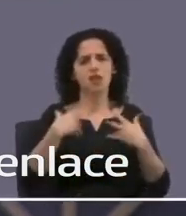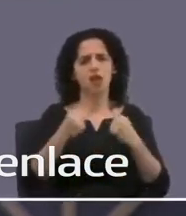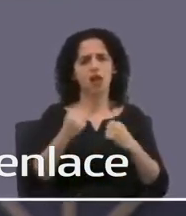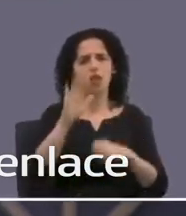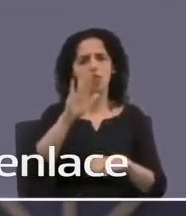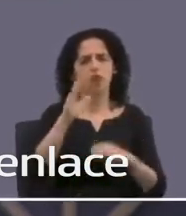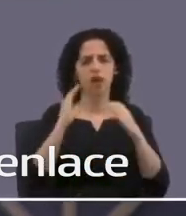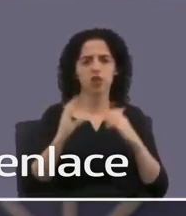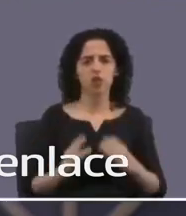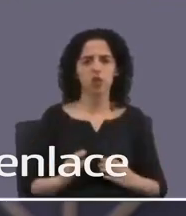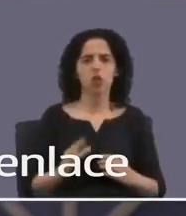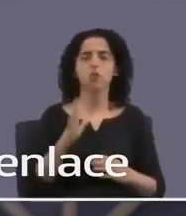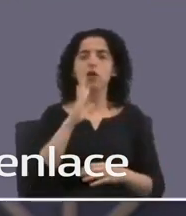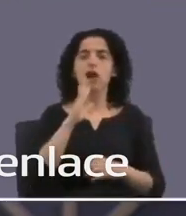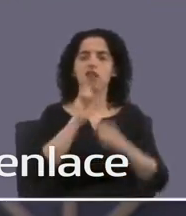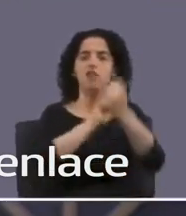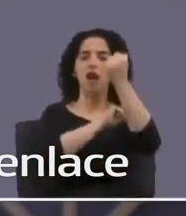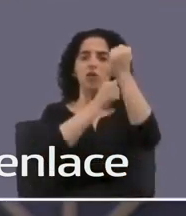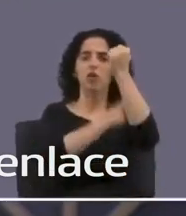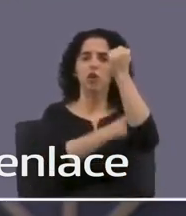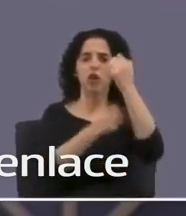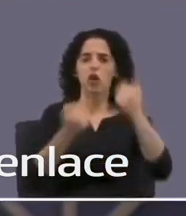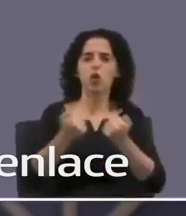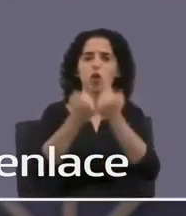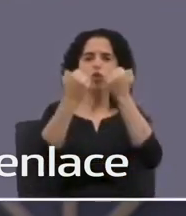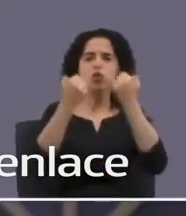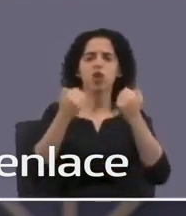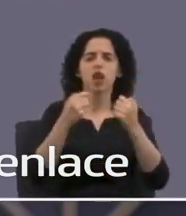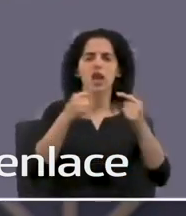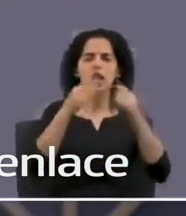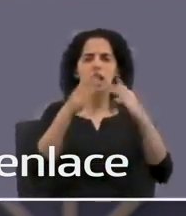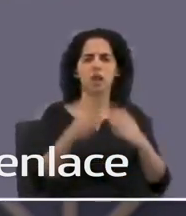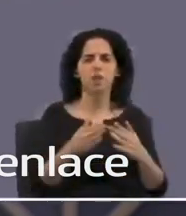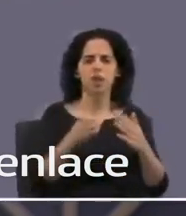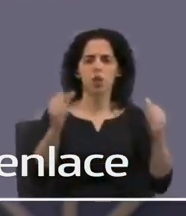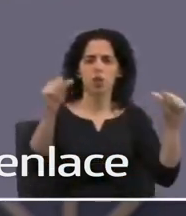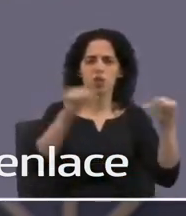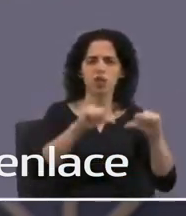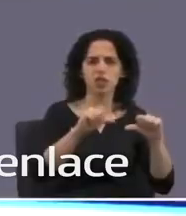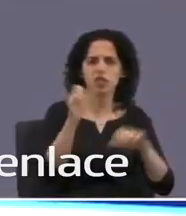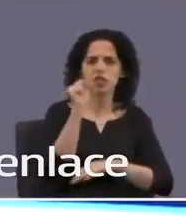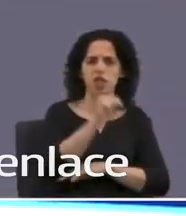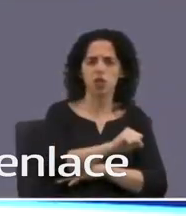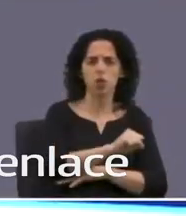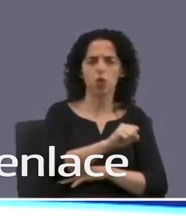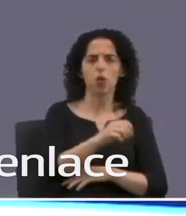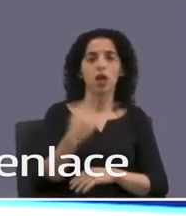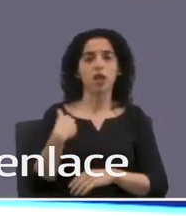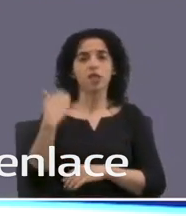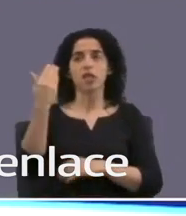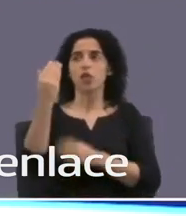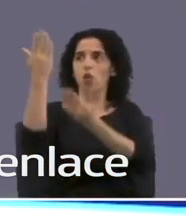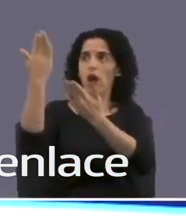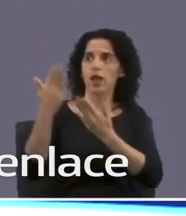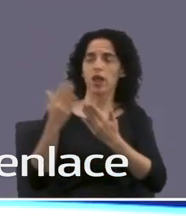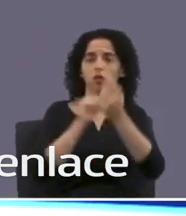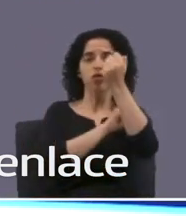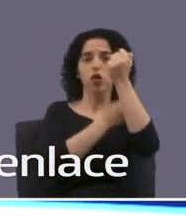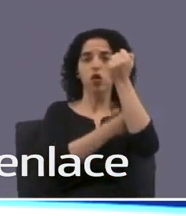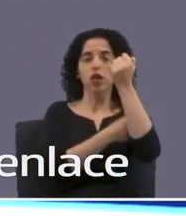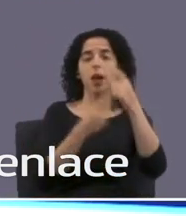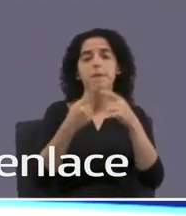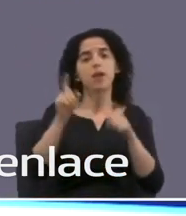ese cuerpo, hable autoridad contra ese enemigo que fue vencido. El Señor te ha dado